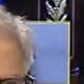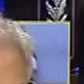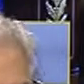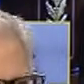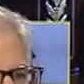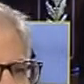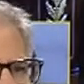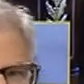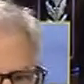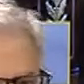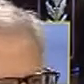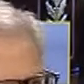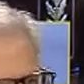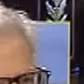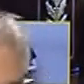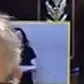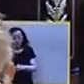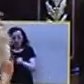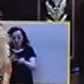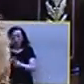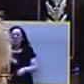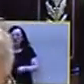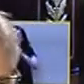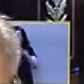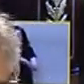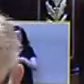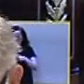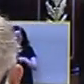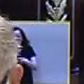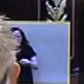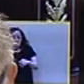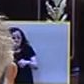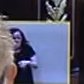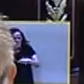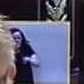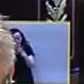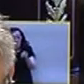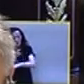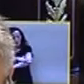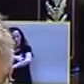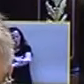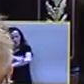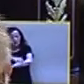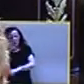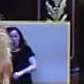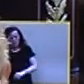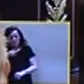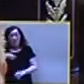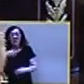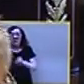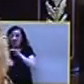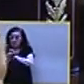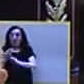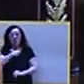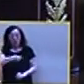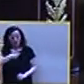menos de 40 que visten digamos que eso estamos hablando de esta estética porque tiene